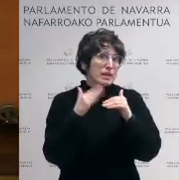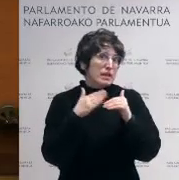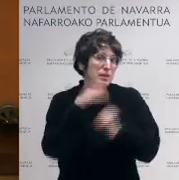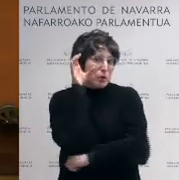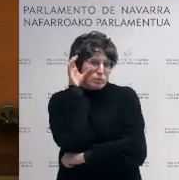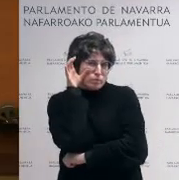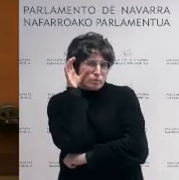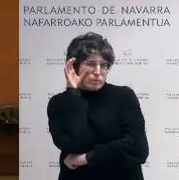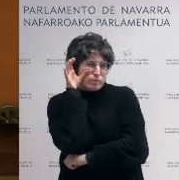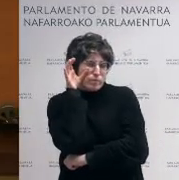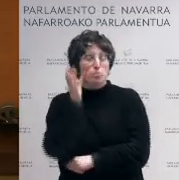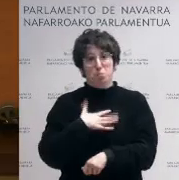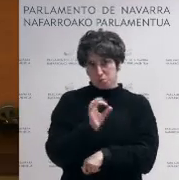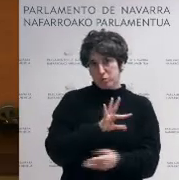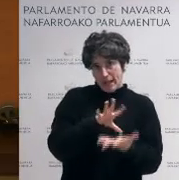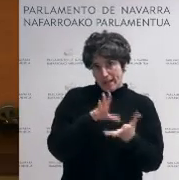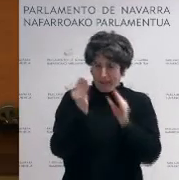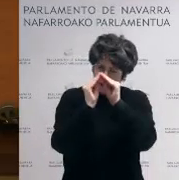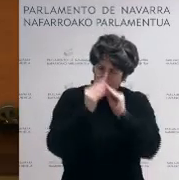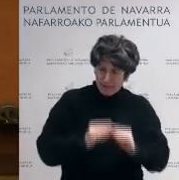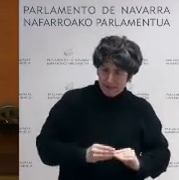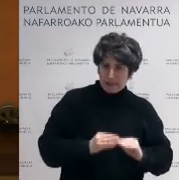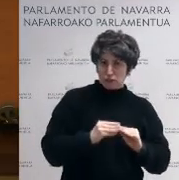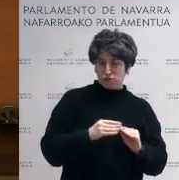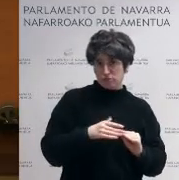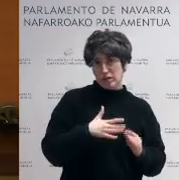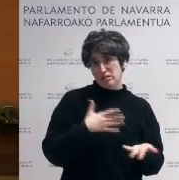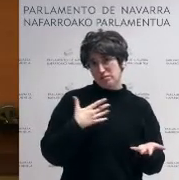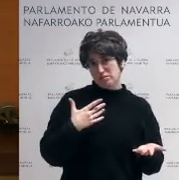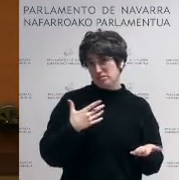ponerla en marcha pensando en el bienestar de los navarros y no en intereses partidistas.